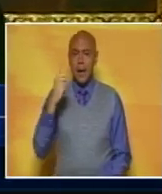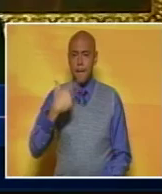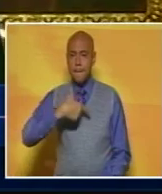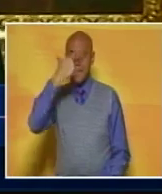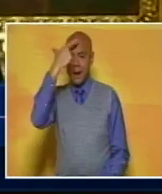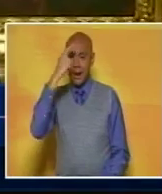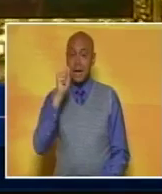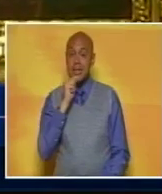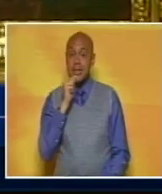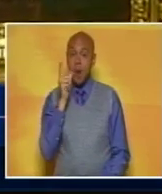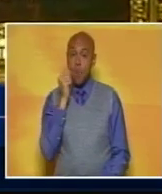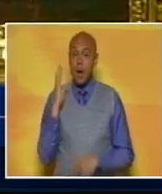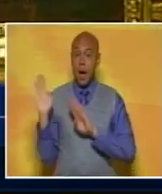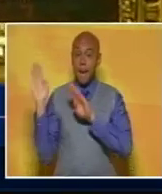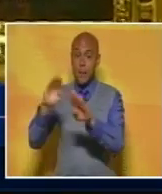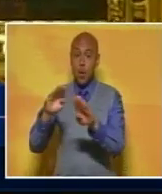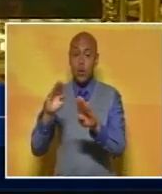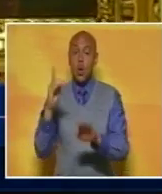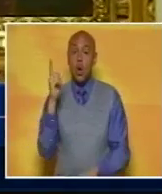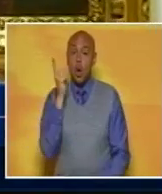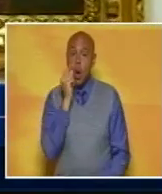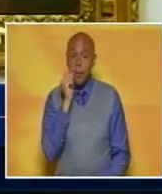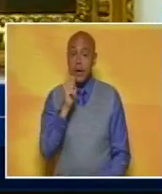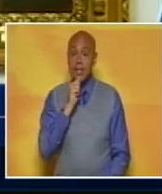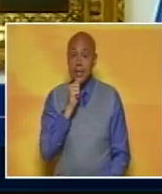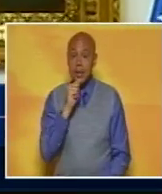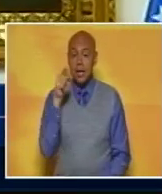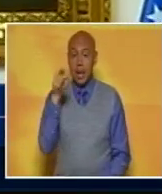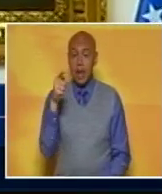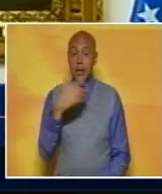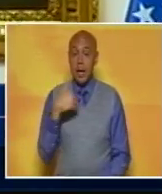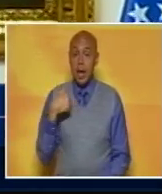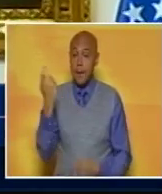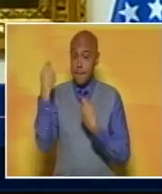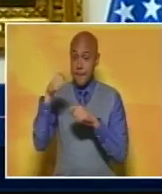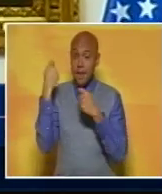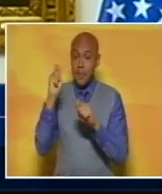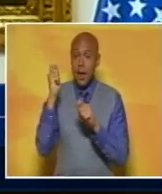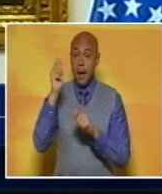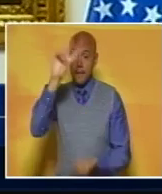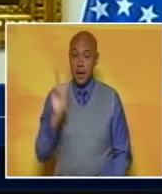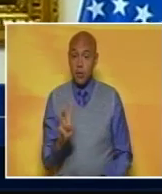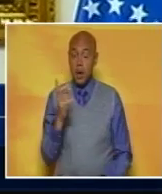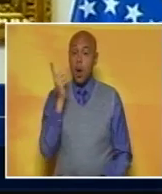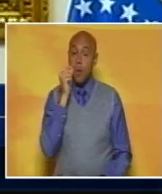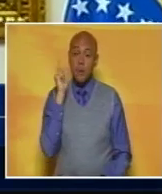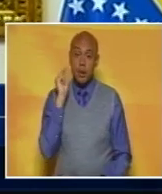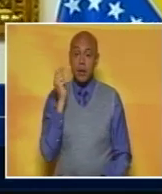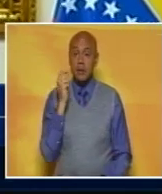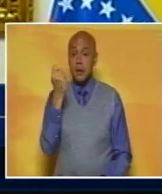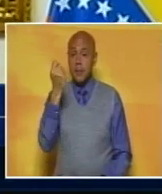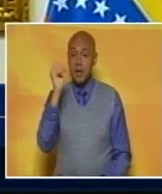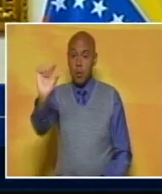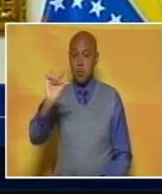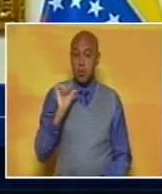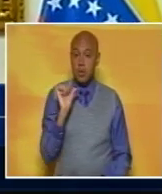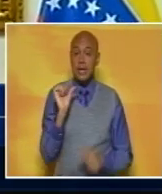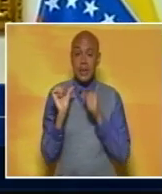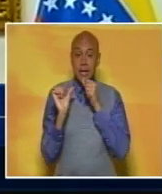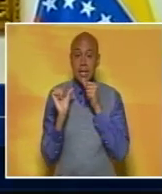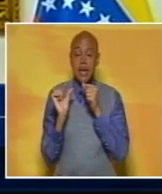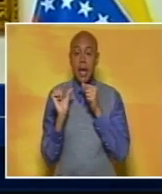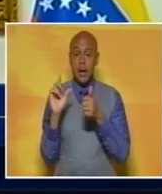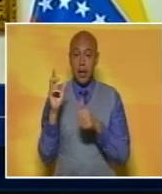vergonzosa complicidad de quienes se dedican a vender la patria a cambio de las humillantes migajas que les arroja